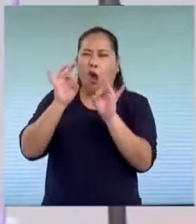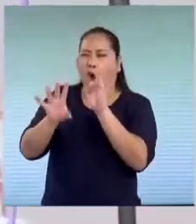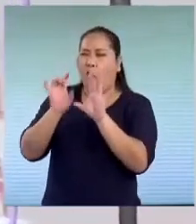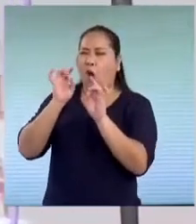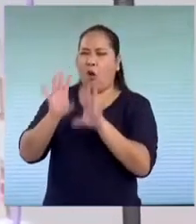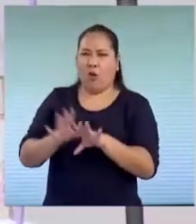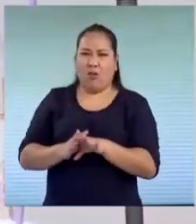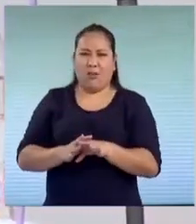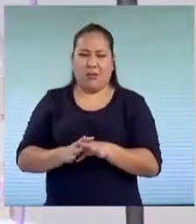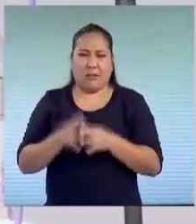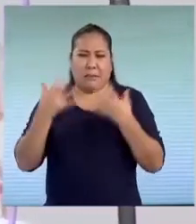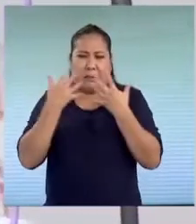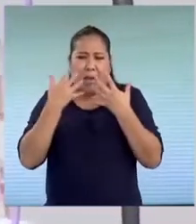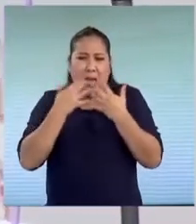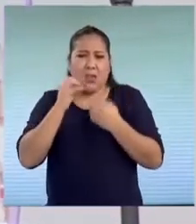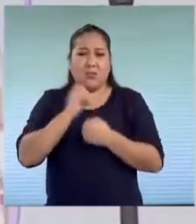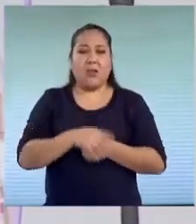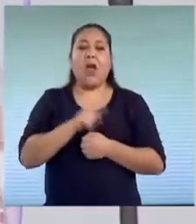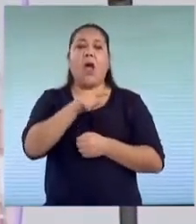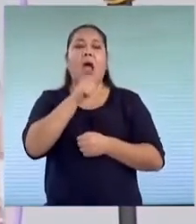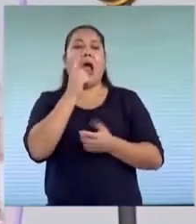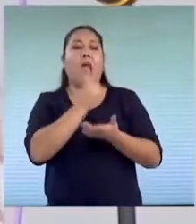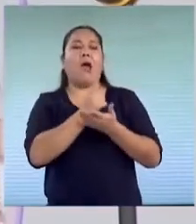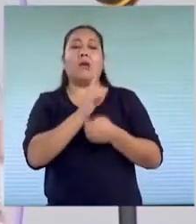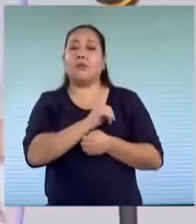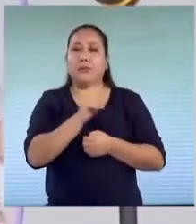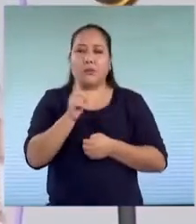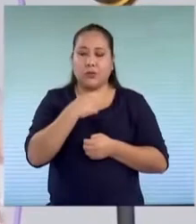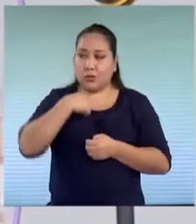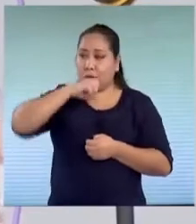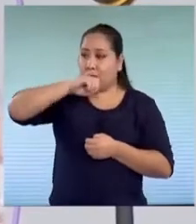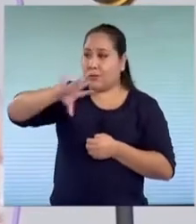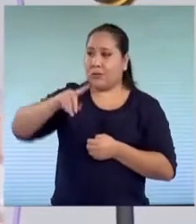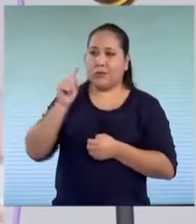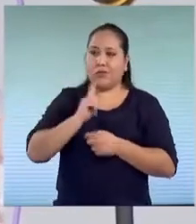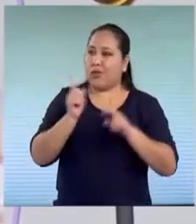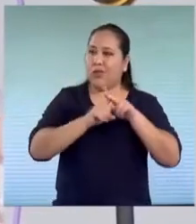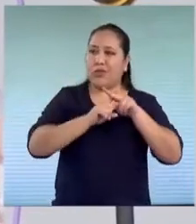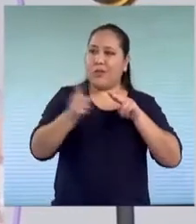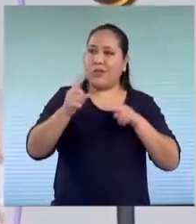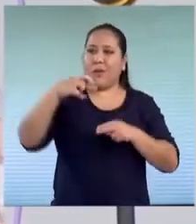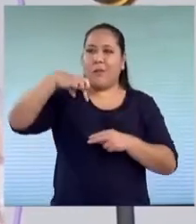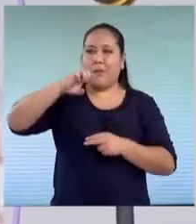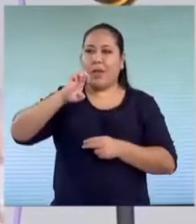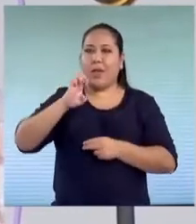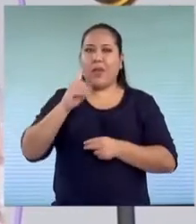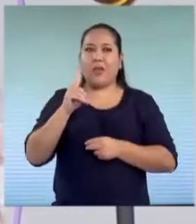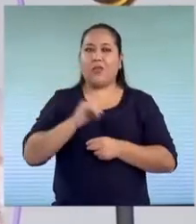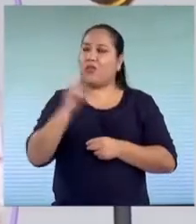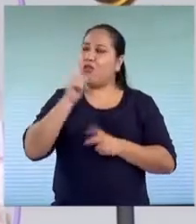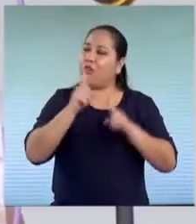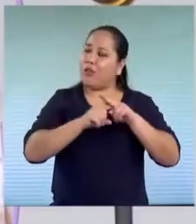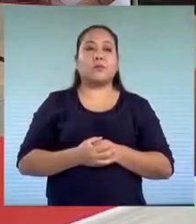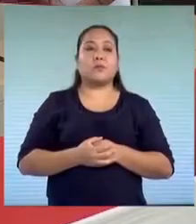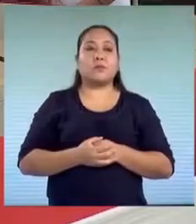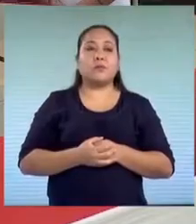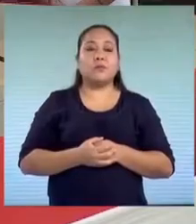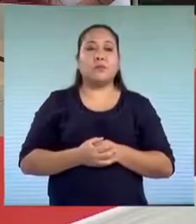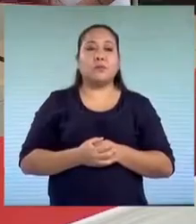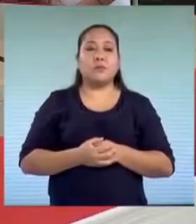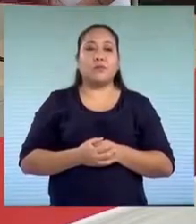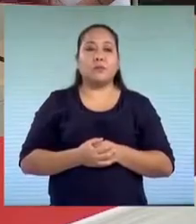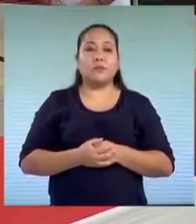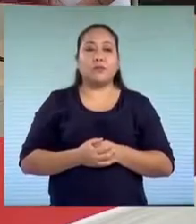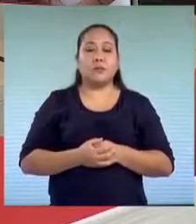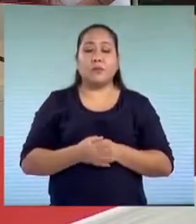y venganza. Y sobre todo le he venido a decir, no te corras, Pedro, no te corras. Correr